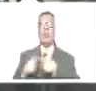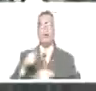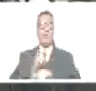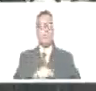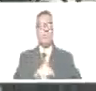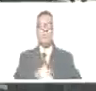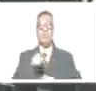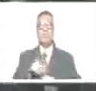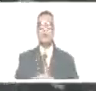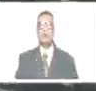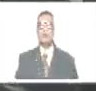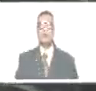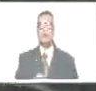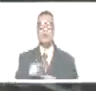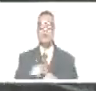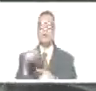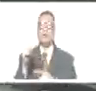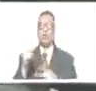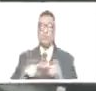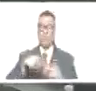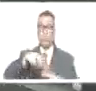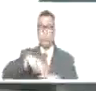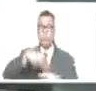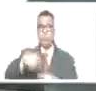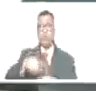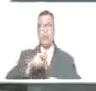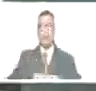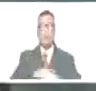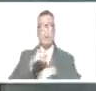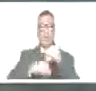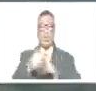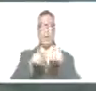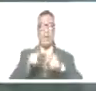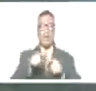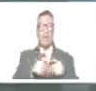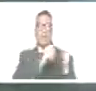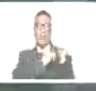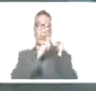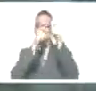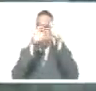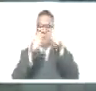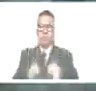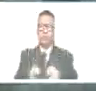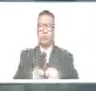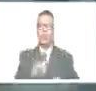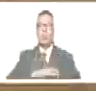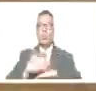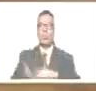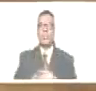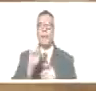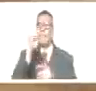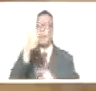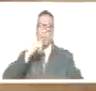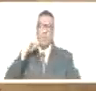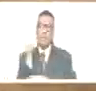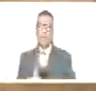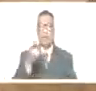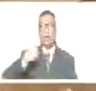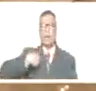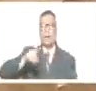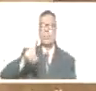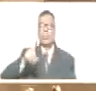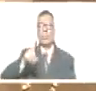Y quien caiga en esa situación, que asuma su responsabilidad, porque el primer acusador que tendrá será el